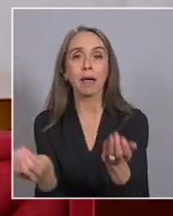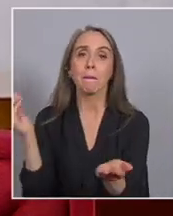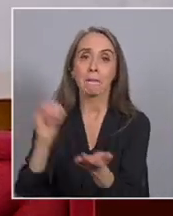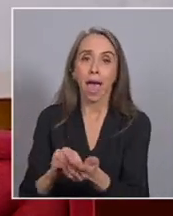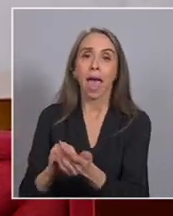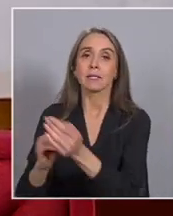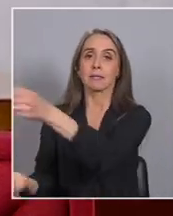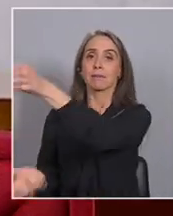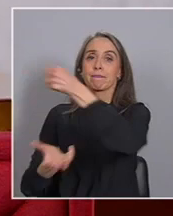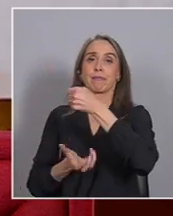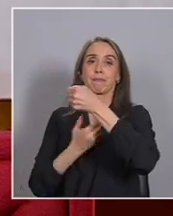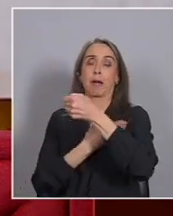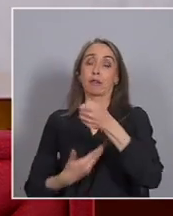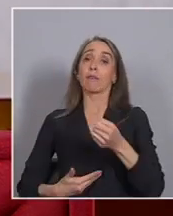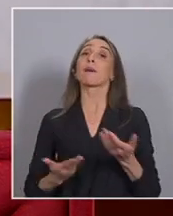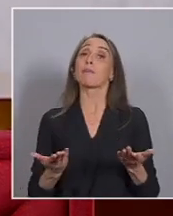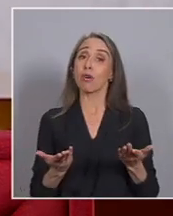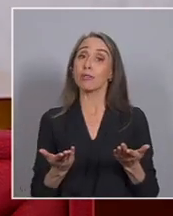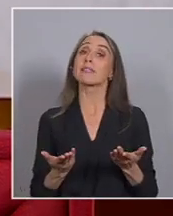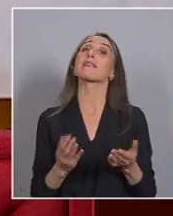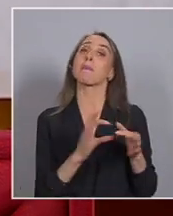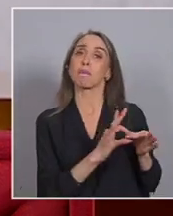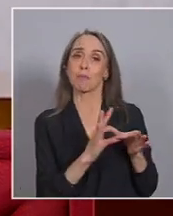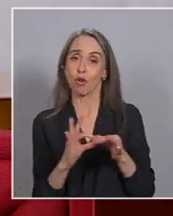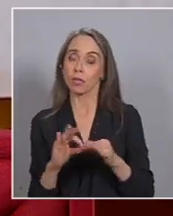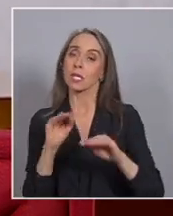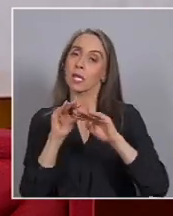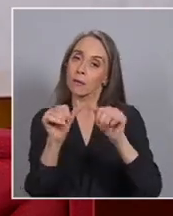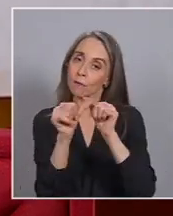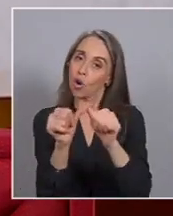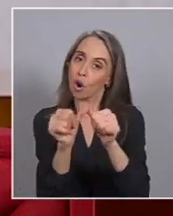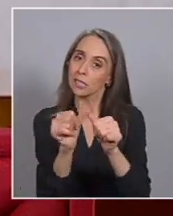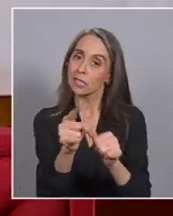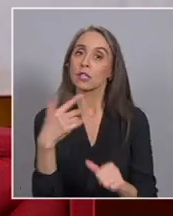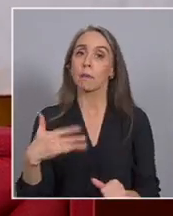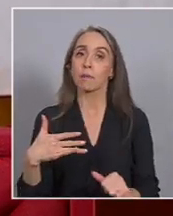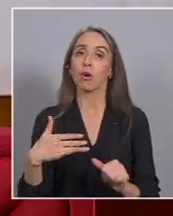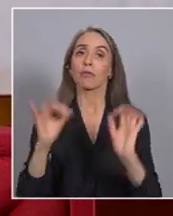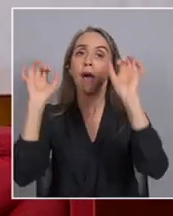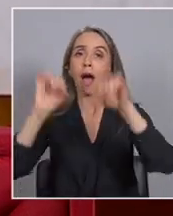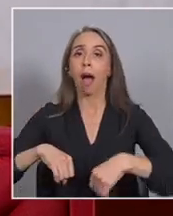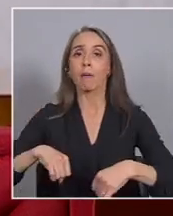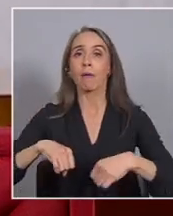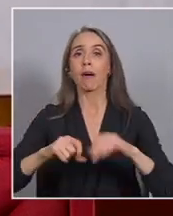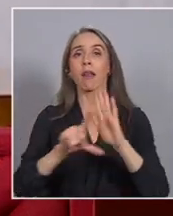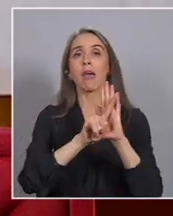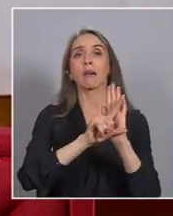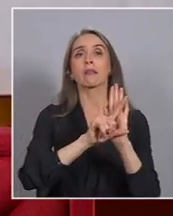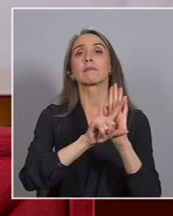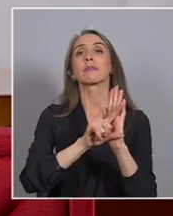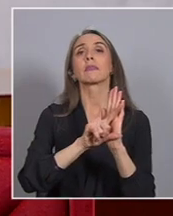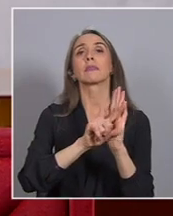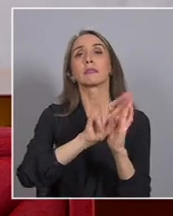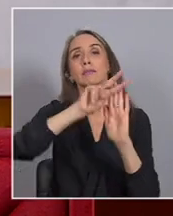adicionales. Y es una razón más para insistir en la importancia de la reforma tributaria.